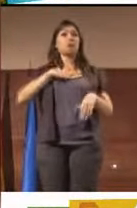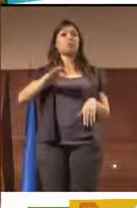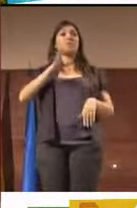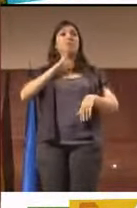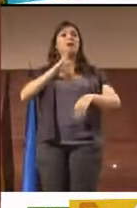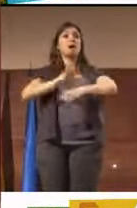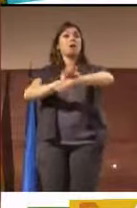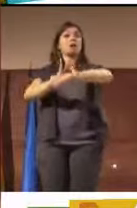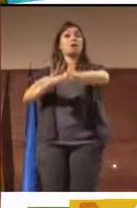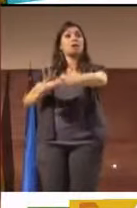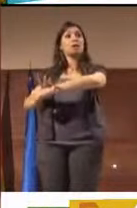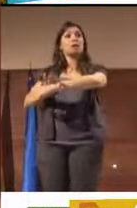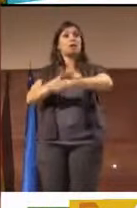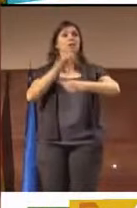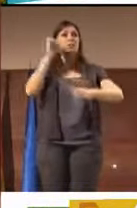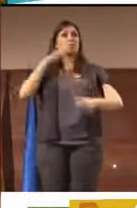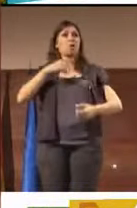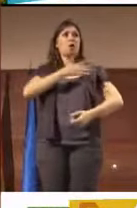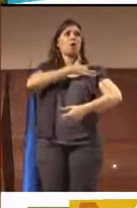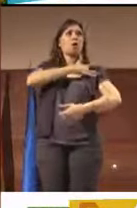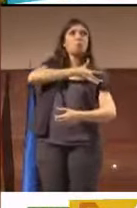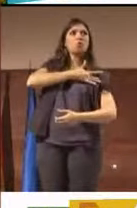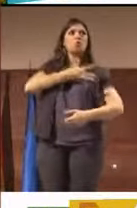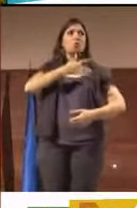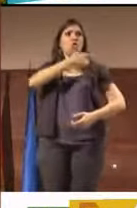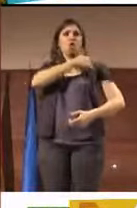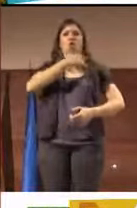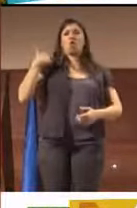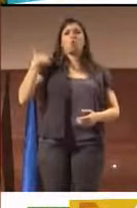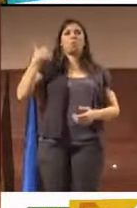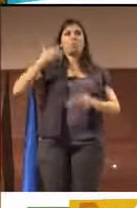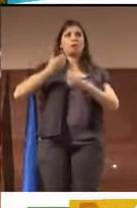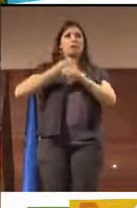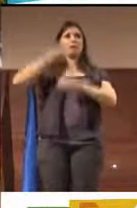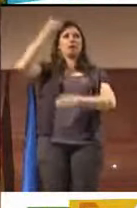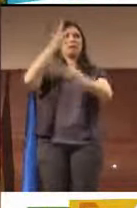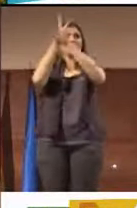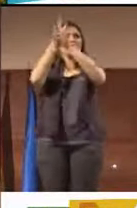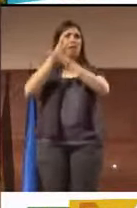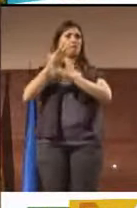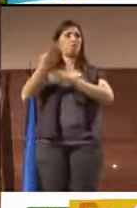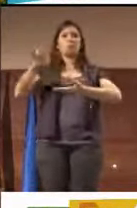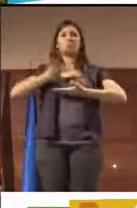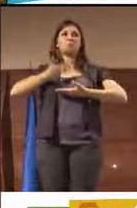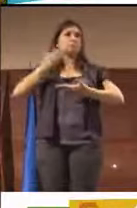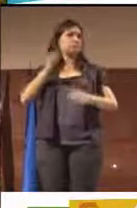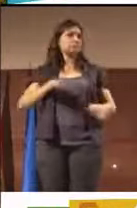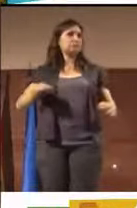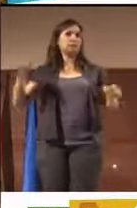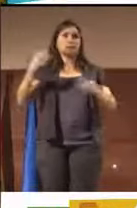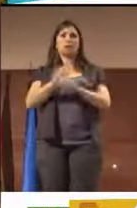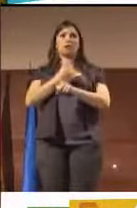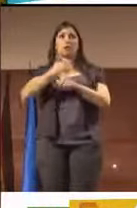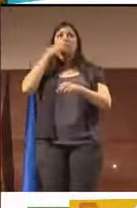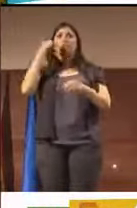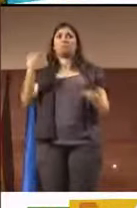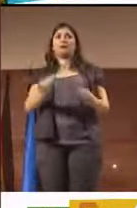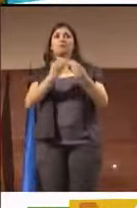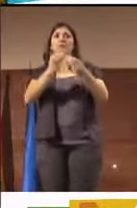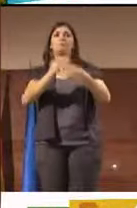mantenida, liberas toda la presión, tanto de cuello, hombro y espalda, y puedes trabajar bastante mejor.